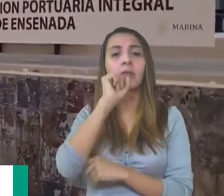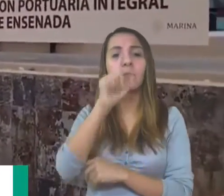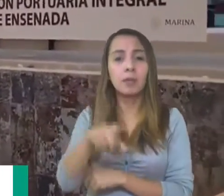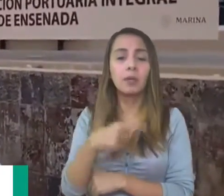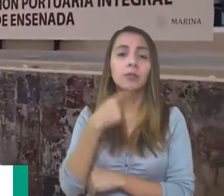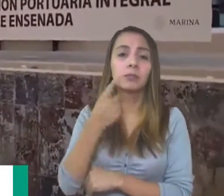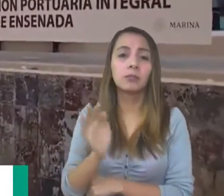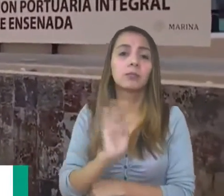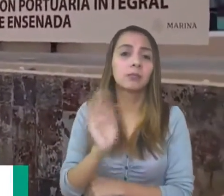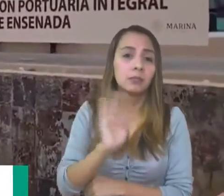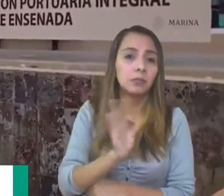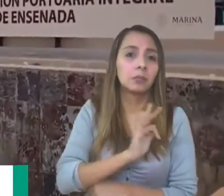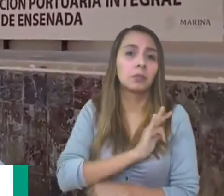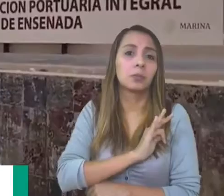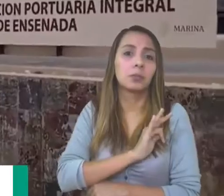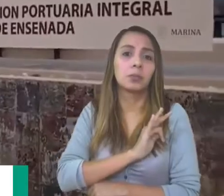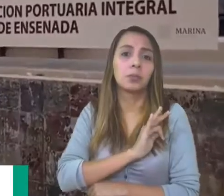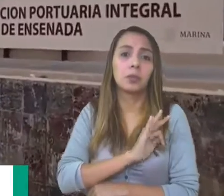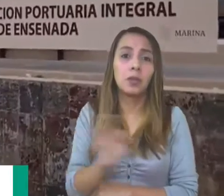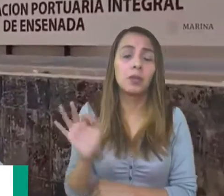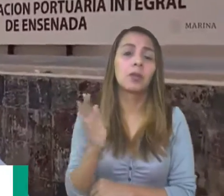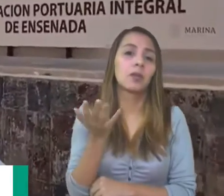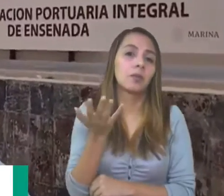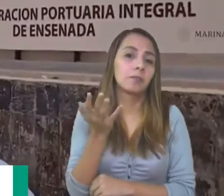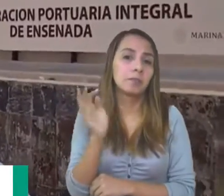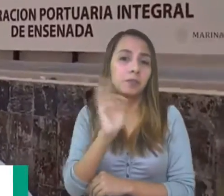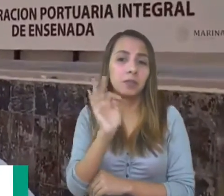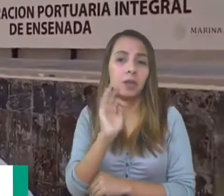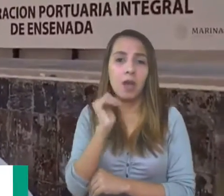que si hay algún factor,